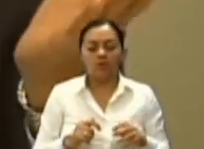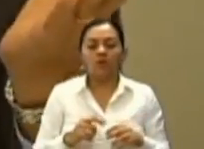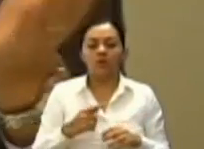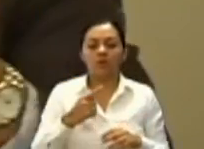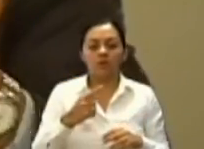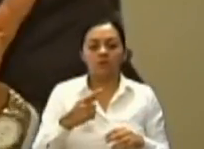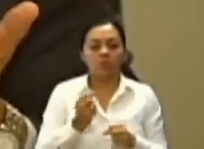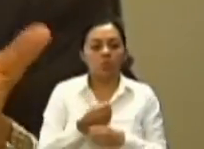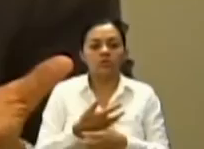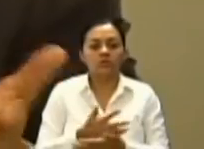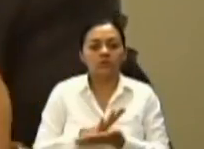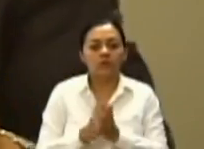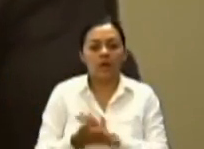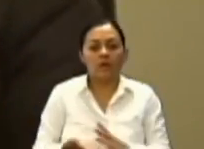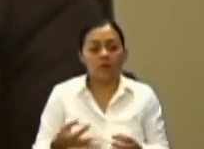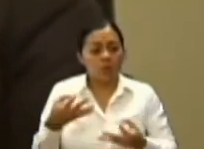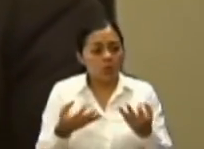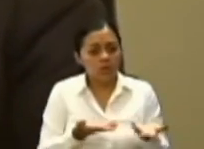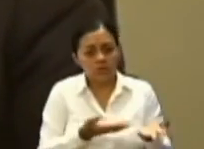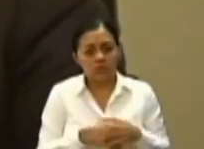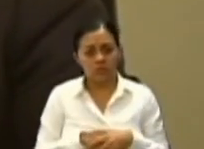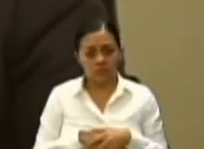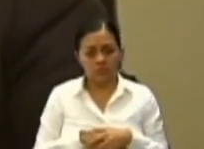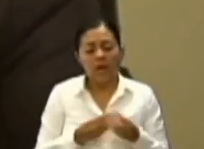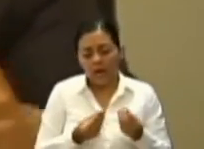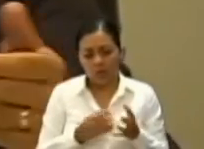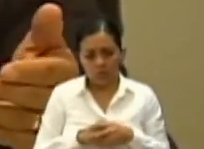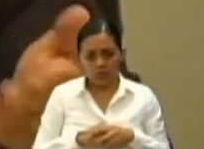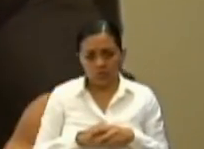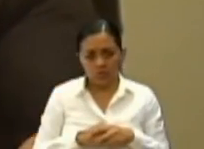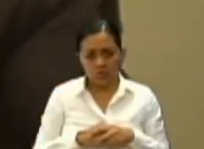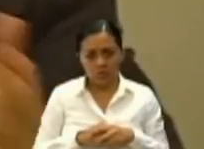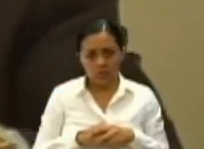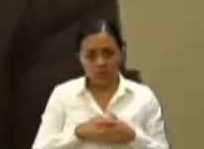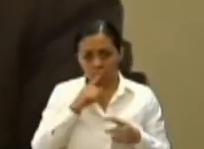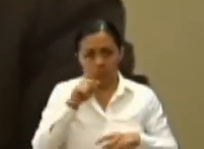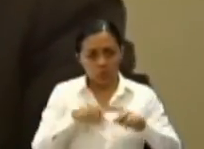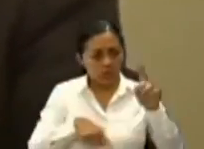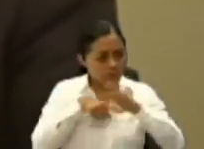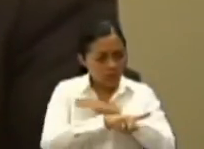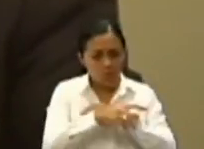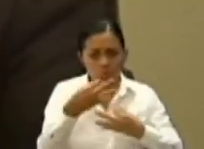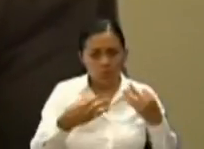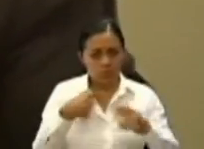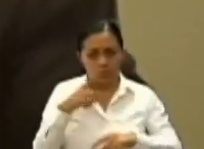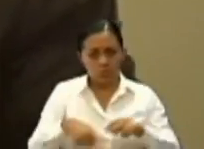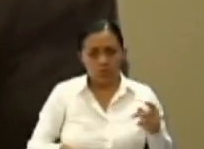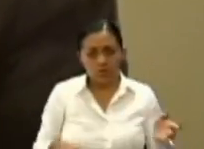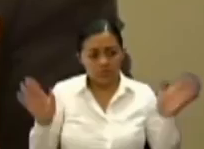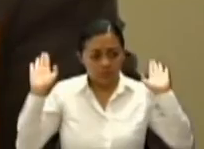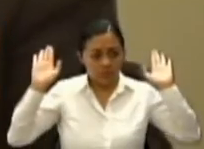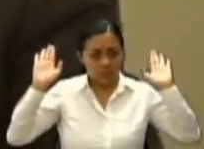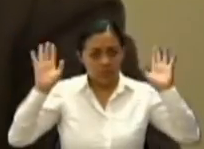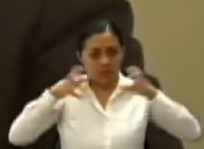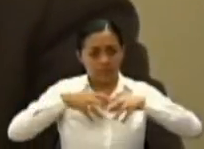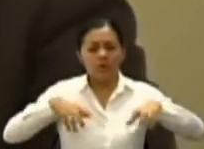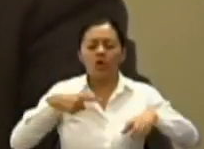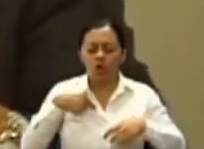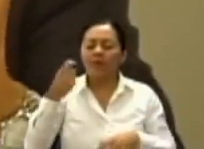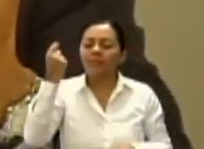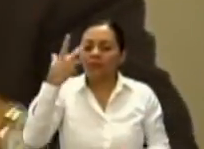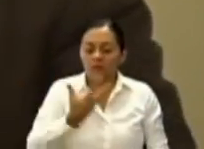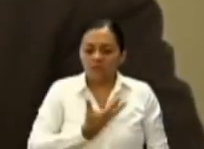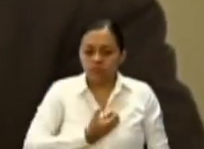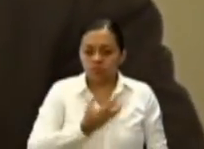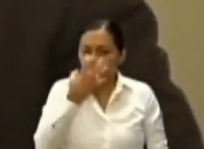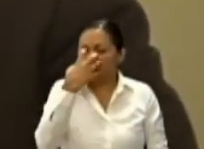no hago nada que puedo hacer si está oficializado explicó yo puedo meterme la justicia caliente no lo entiende entiendo su frustración y